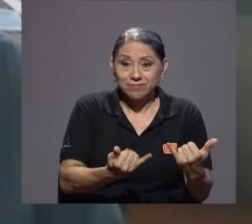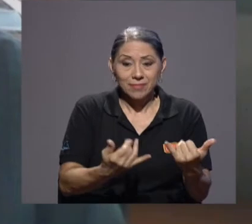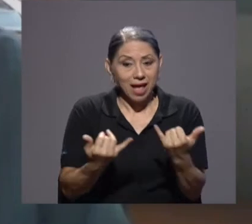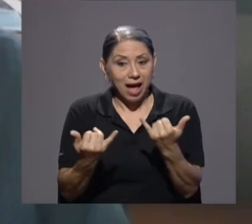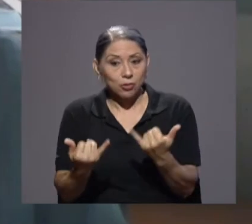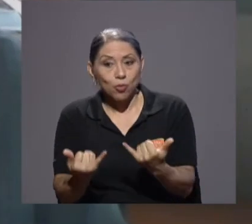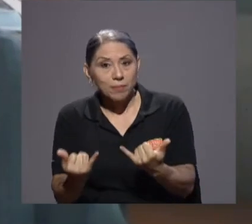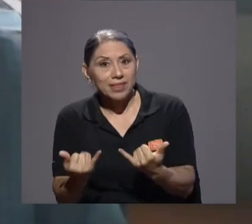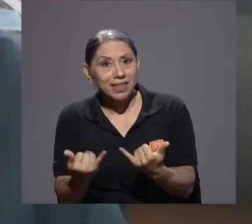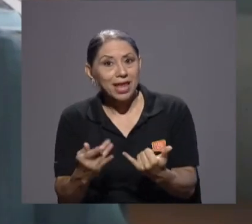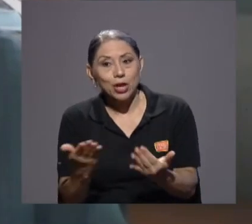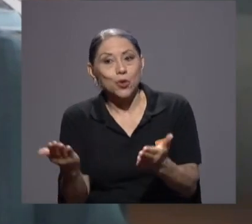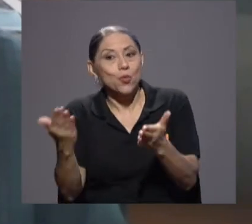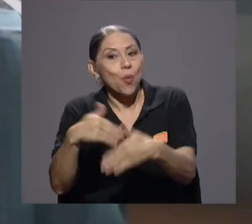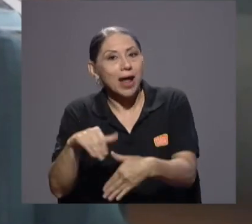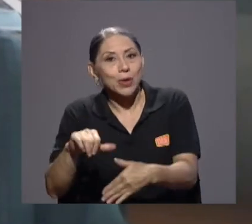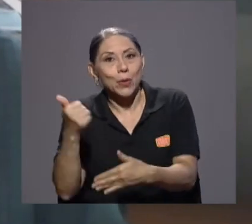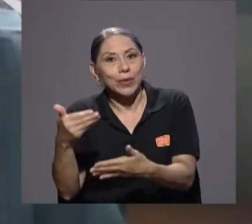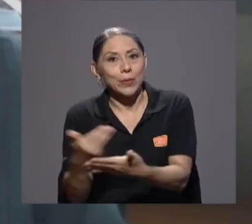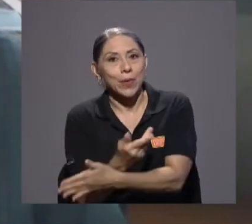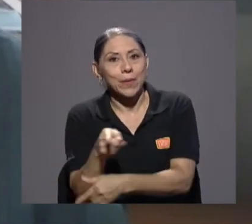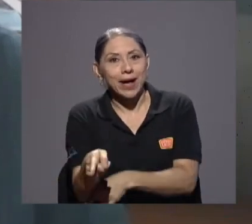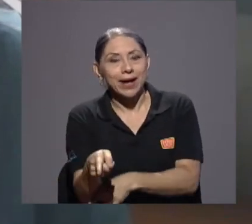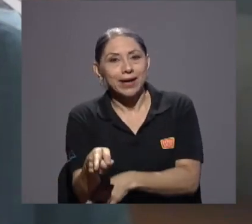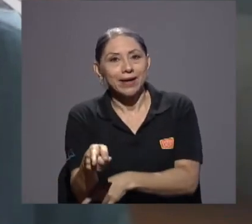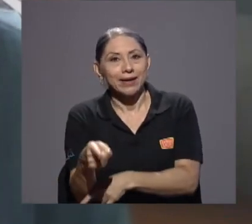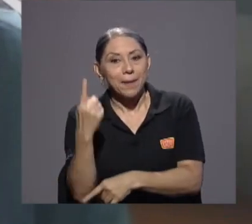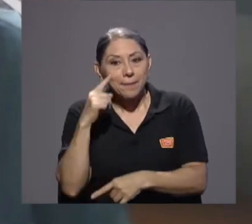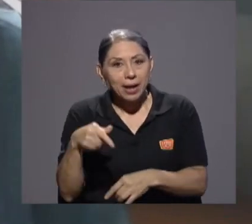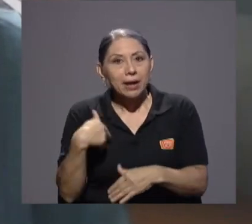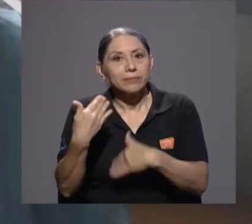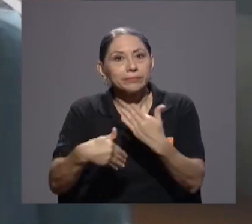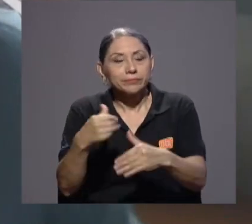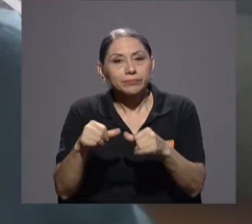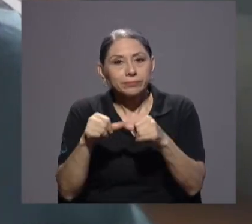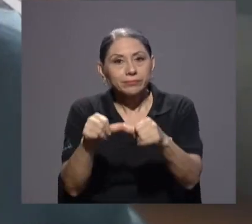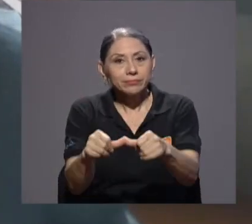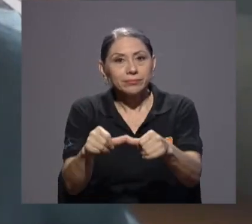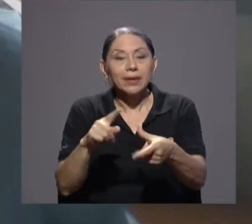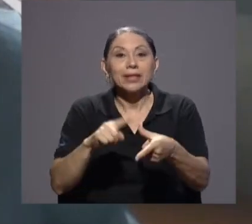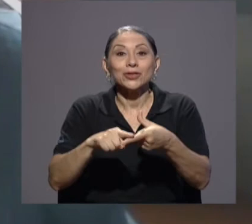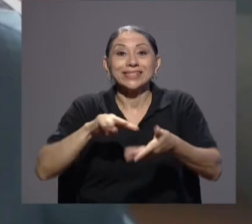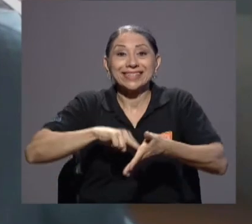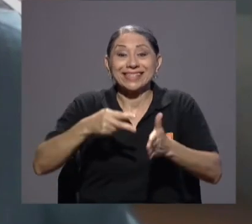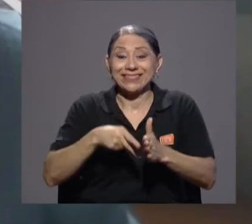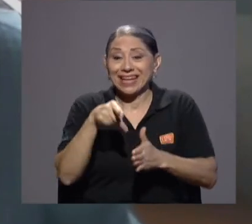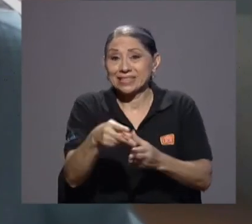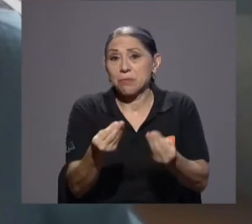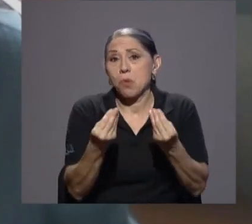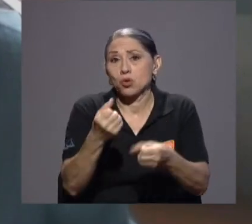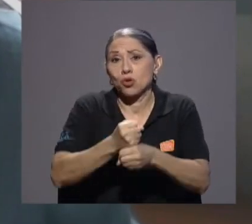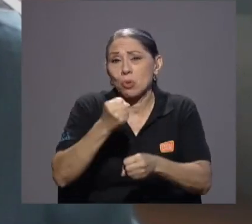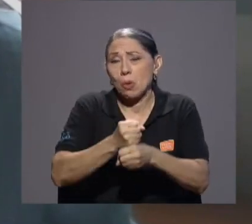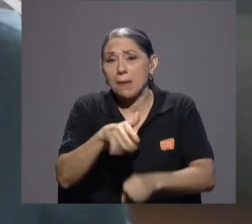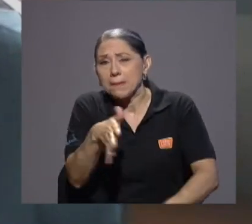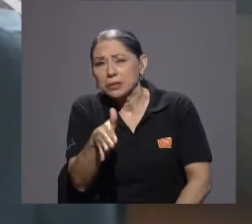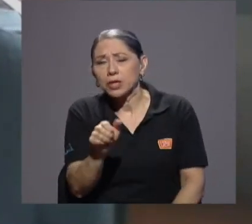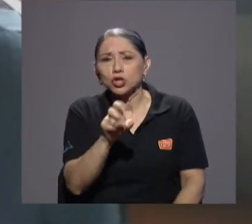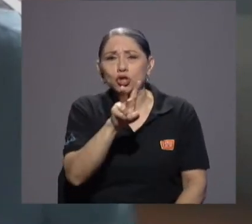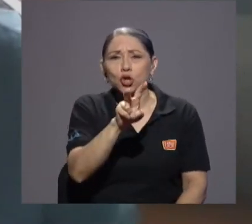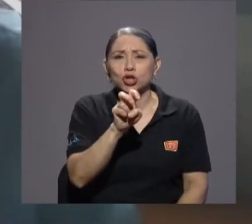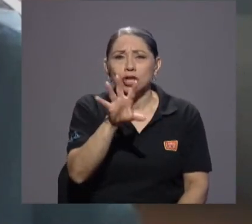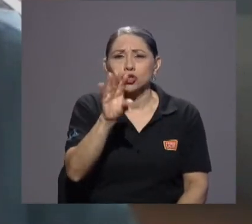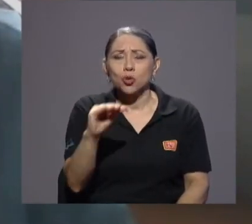actualmente, y eso hace de que este montón de empleos, alrededor de 250,000 empleos